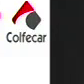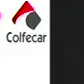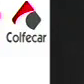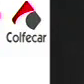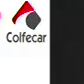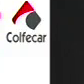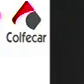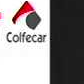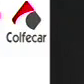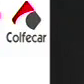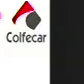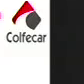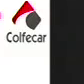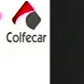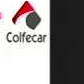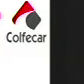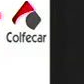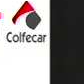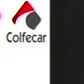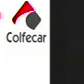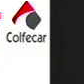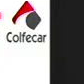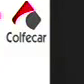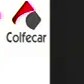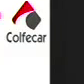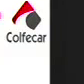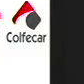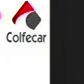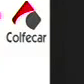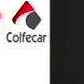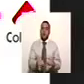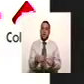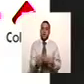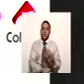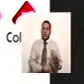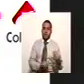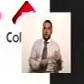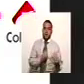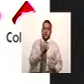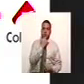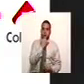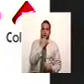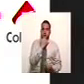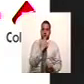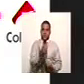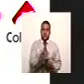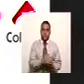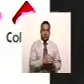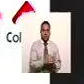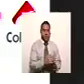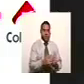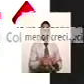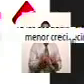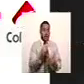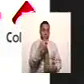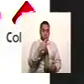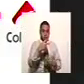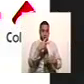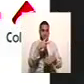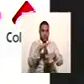muy parecida, muy similar. Y ya podíamos anticipar esa desaceleración. Segundo, senador